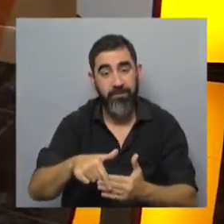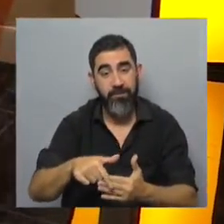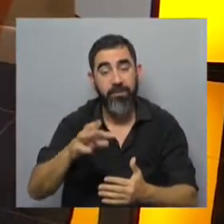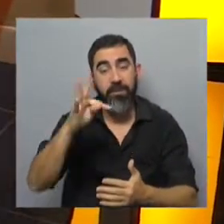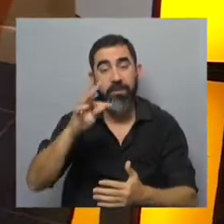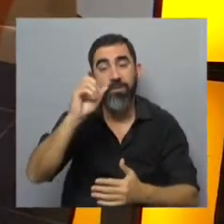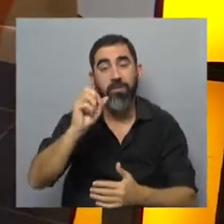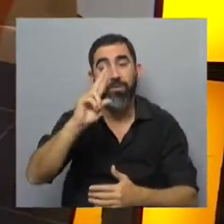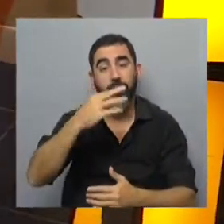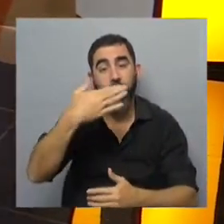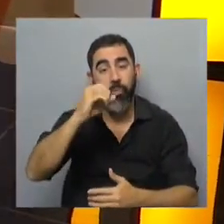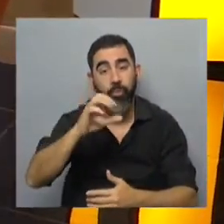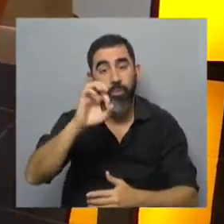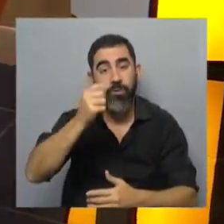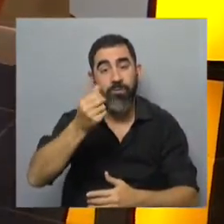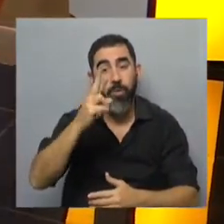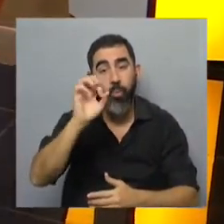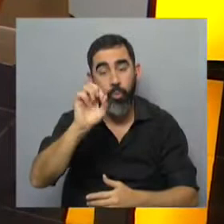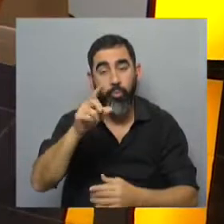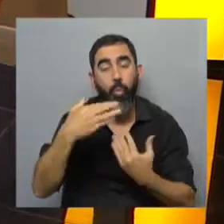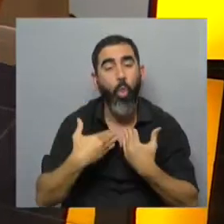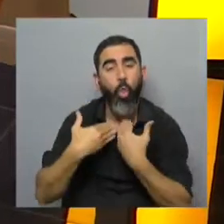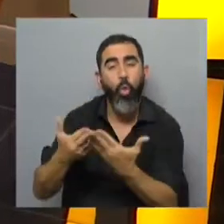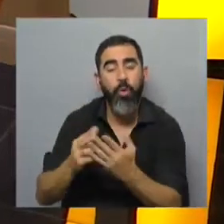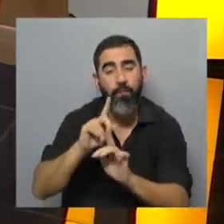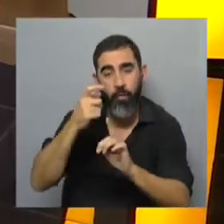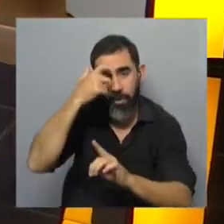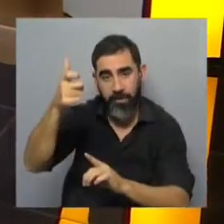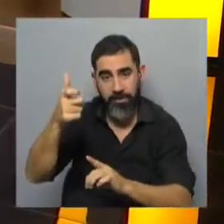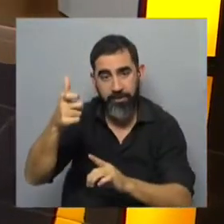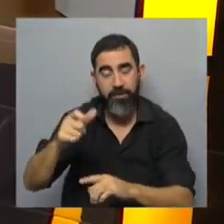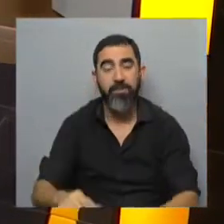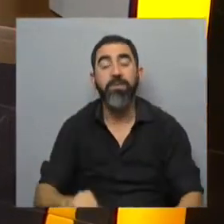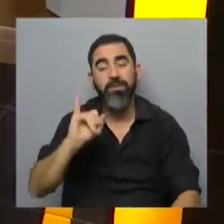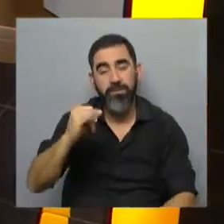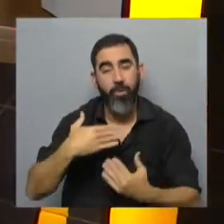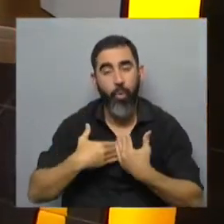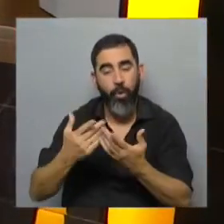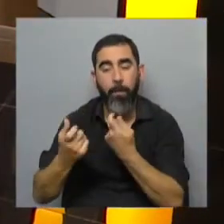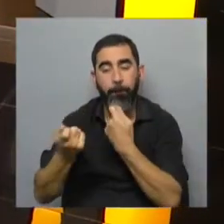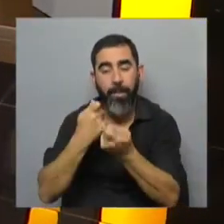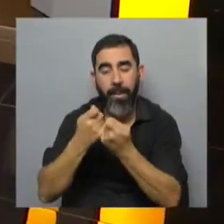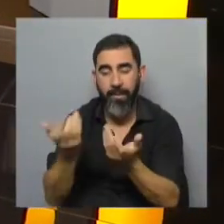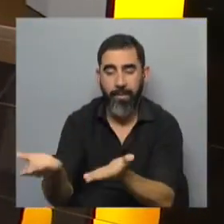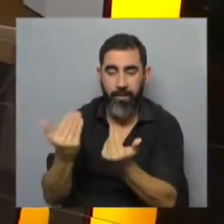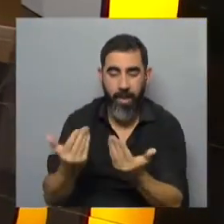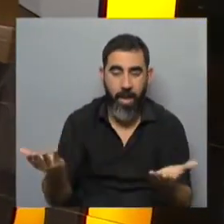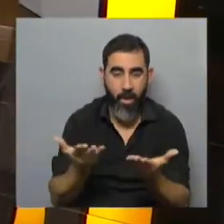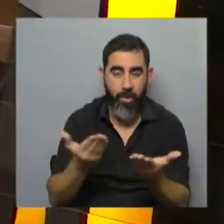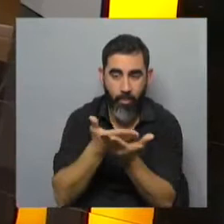Torvosaurus. El Torvosaurus. Sí. Este vos lo donaste a Facultad de Ciencias. Está en, sí, el Departamento de Paleontología. Ellos nos lo prestaron para poder, sí, exhibirlo